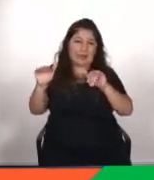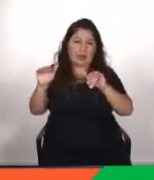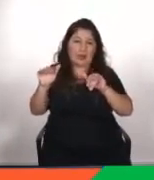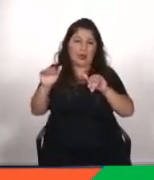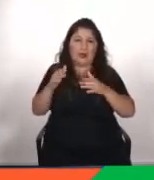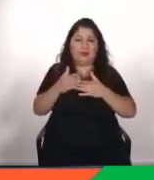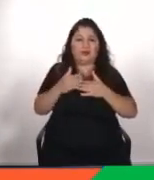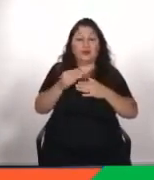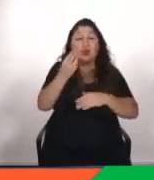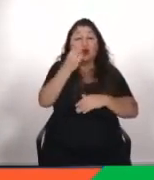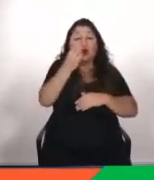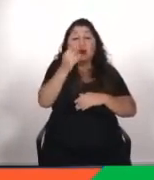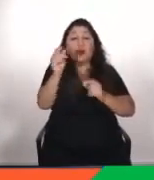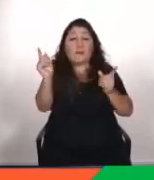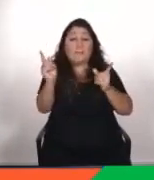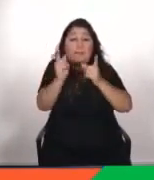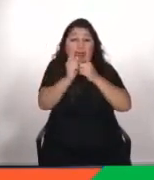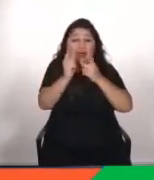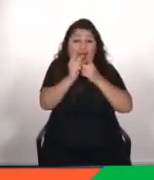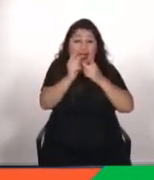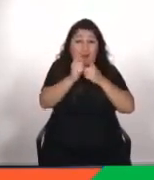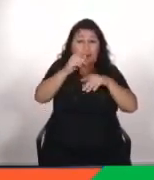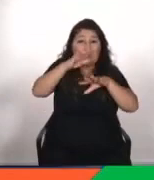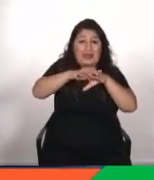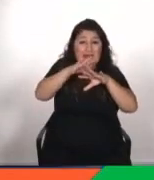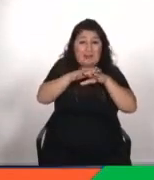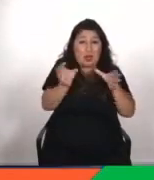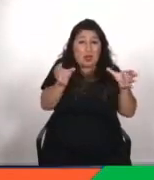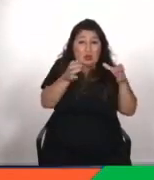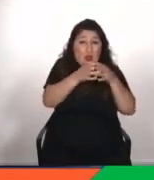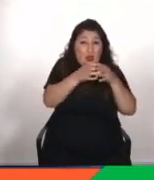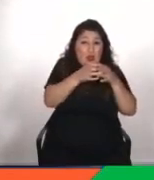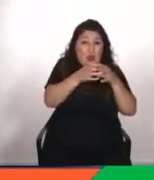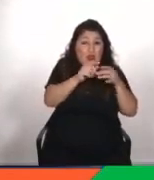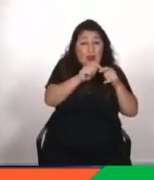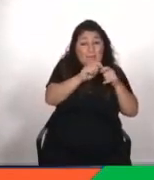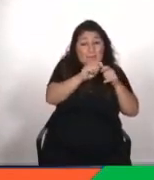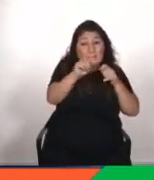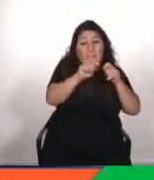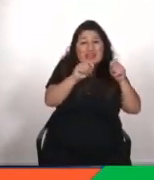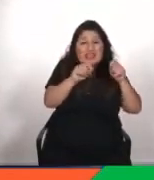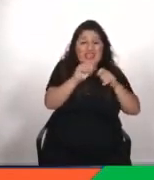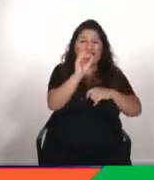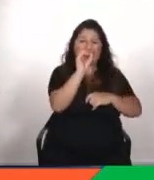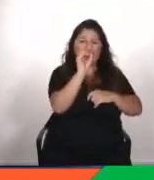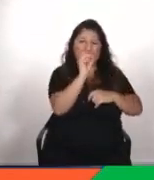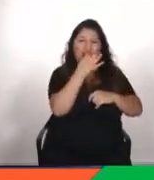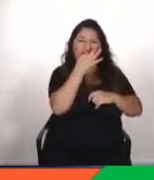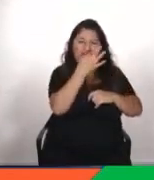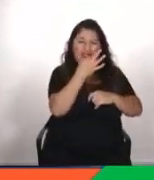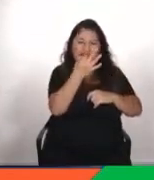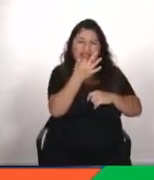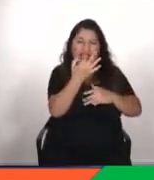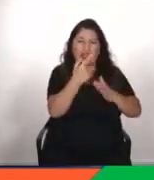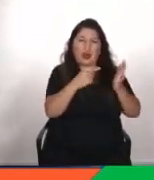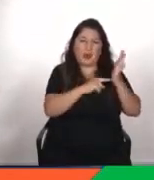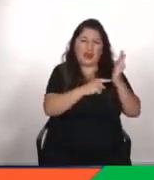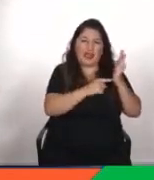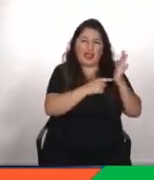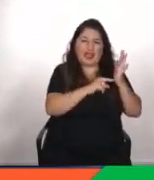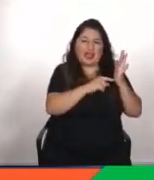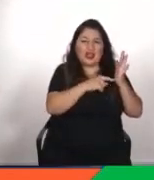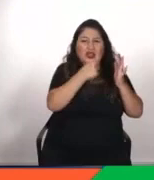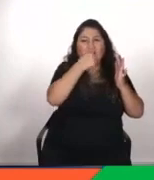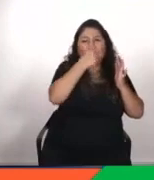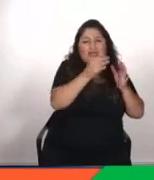salvo una porción muy pequeña de los números, lo que en matemáticas decimos un conjunto de medida cero, casi todos los números son irracionales. Hay muy pocos números